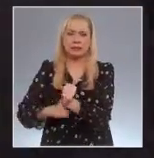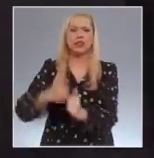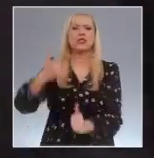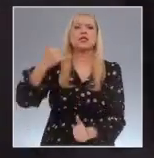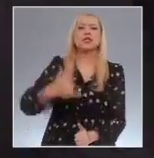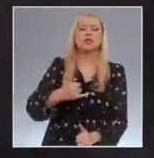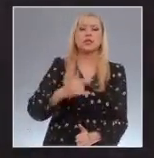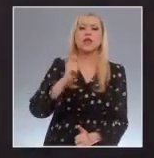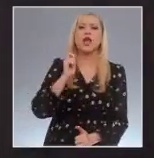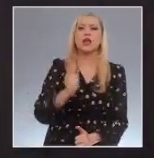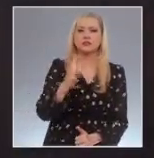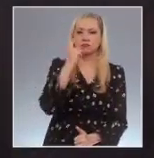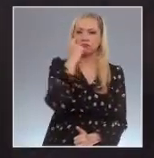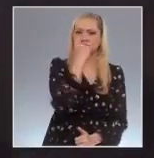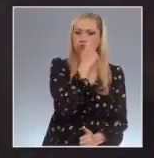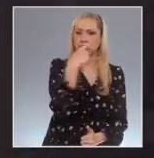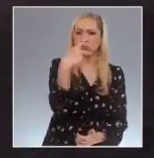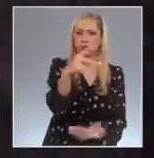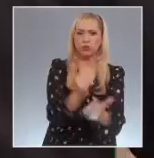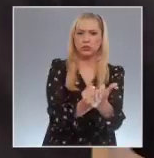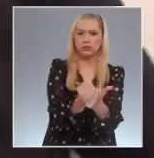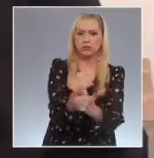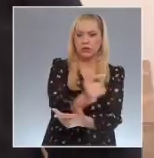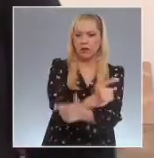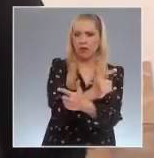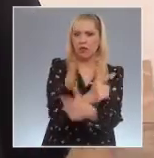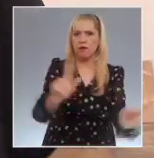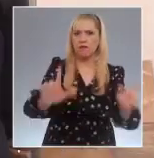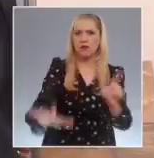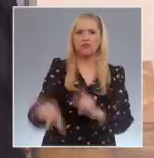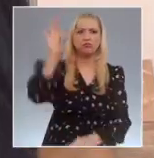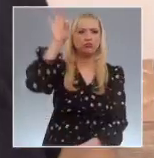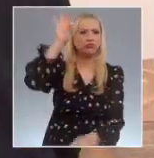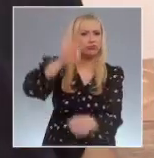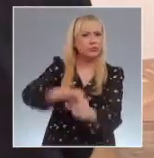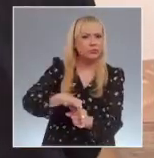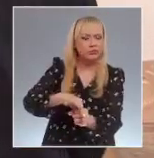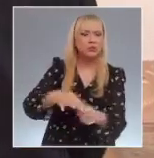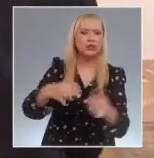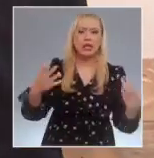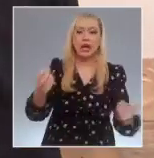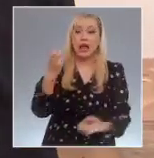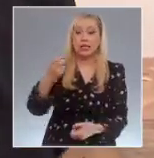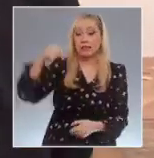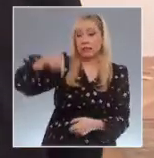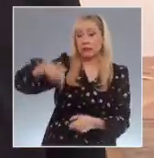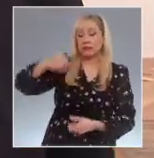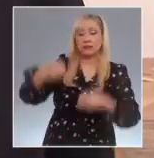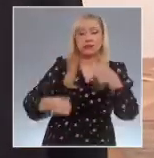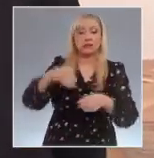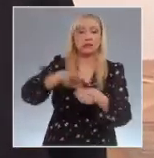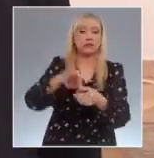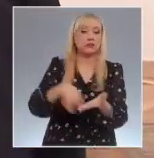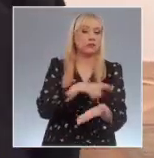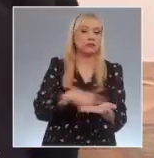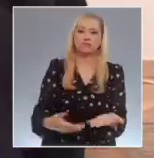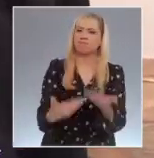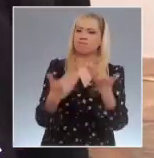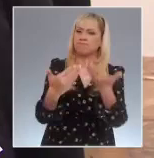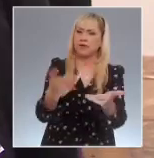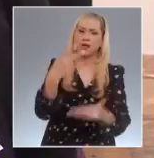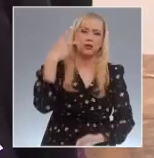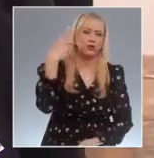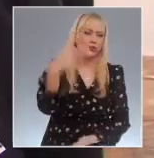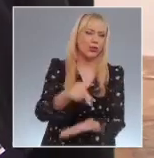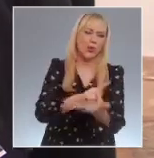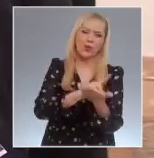tribunal lo que llama a la ciudadanía es que siempre garantice la integridad electoral, que se eviten coacciones,